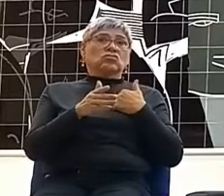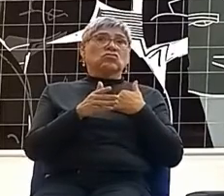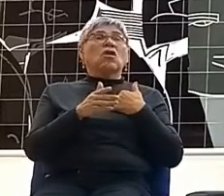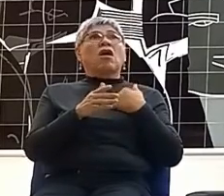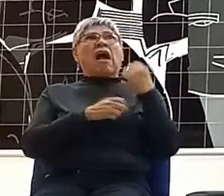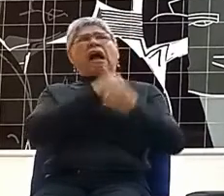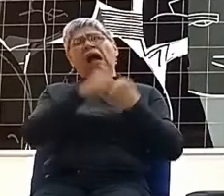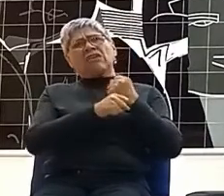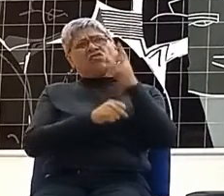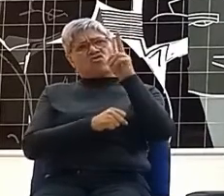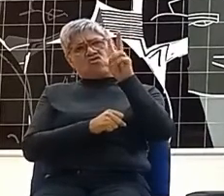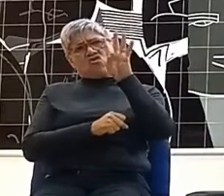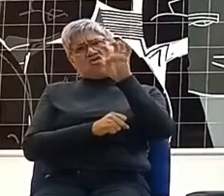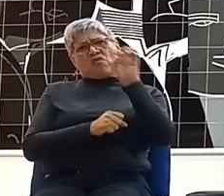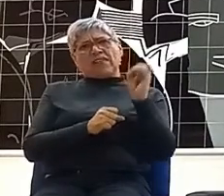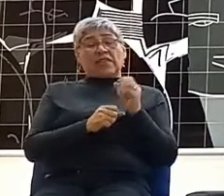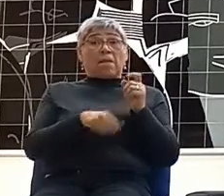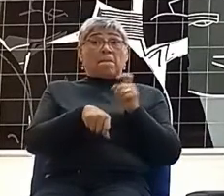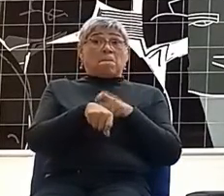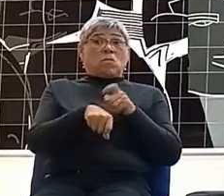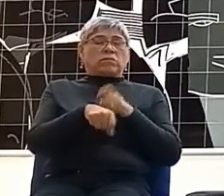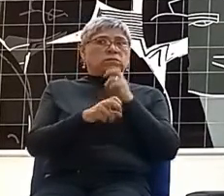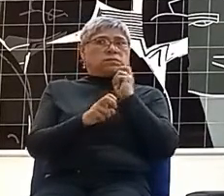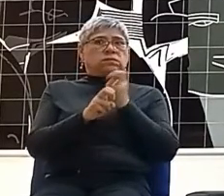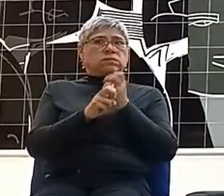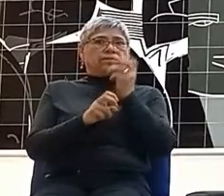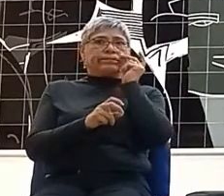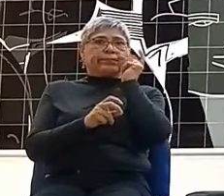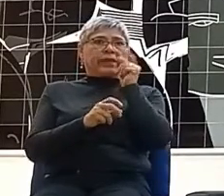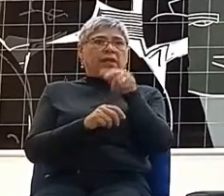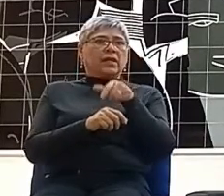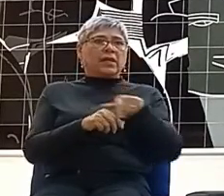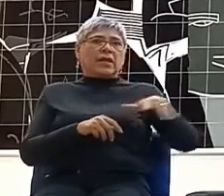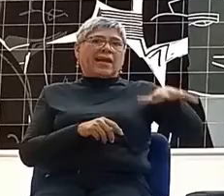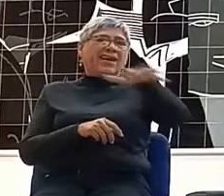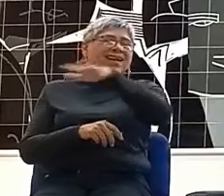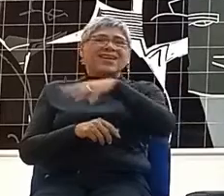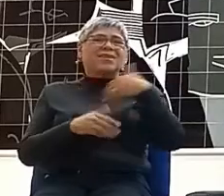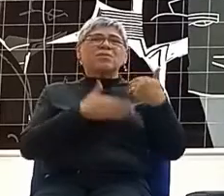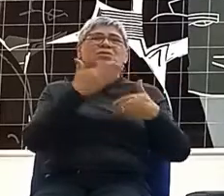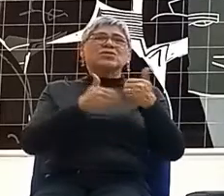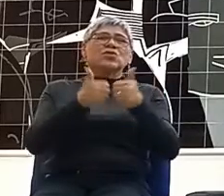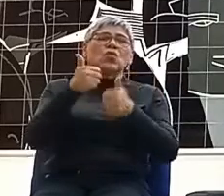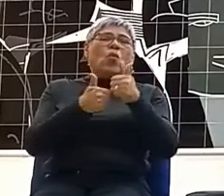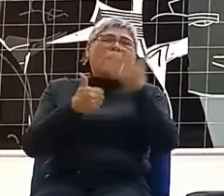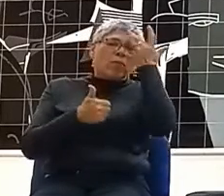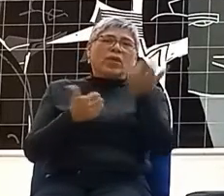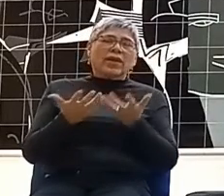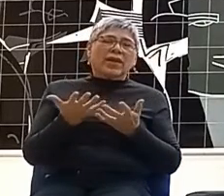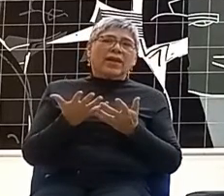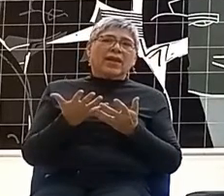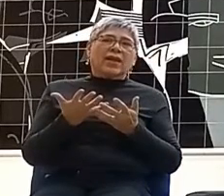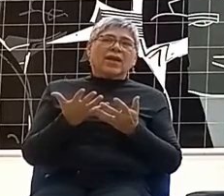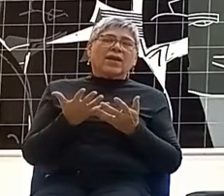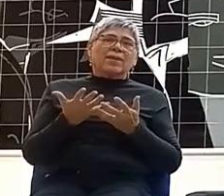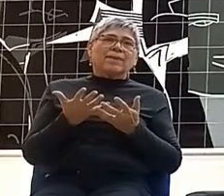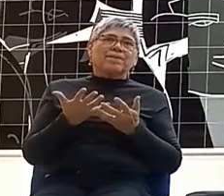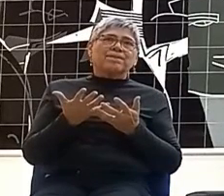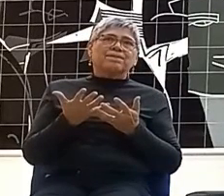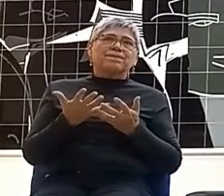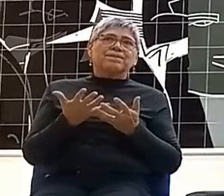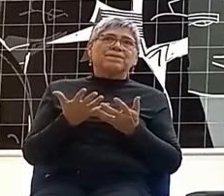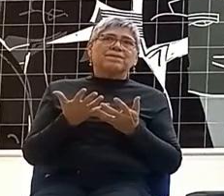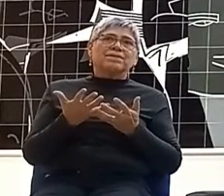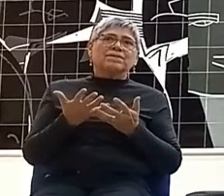de los 90 en un momento muy complejo de Pereira, que fue todo ese proceso de